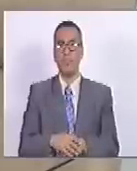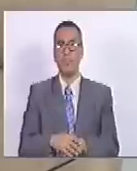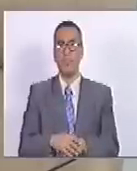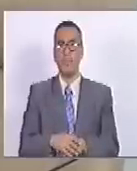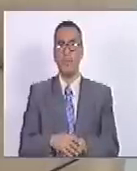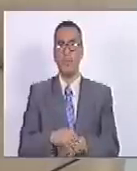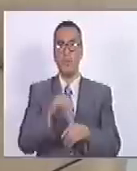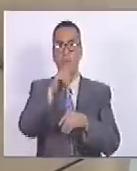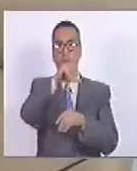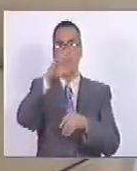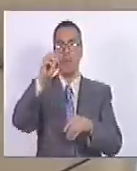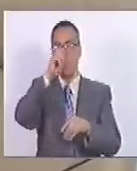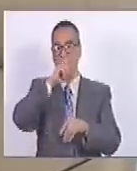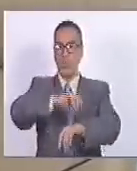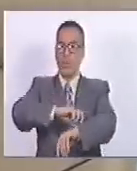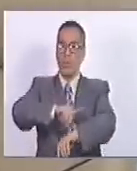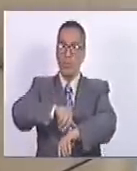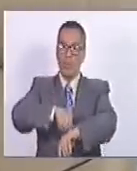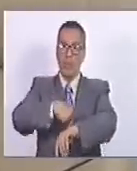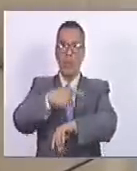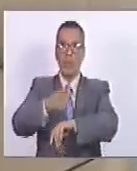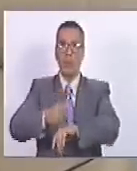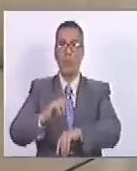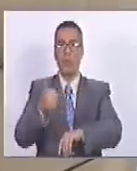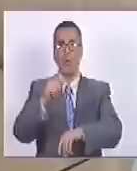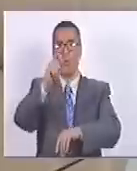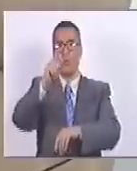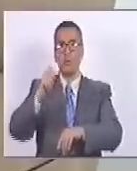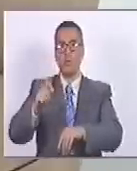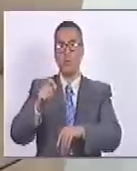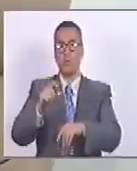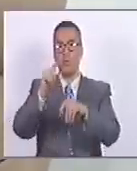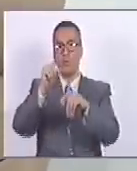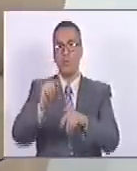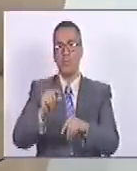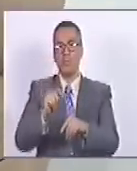100 años después quedaba menos del 10%